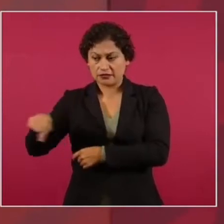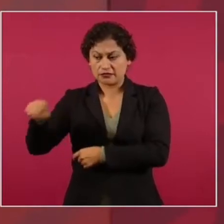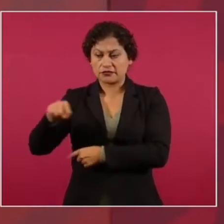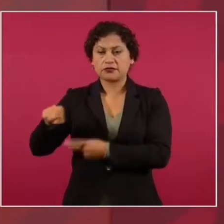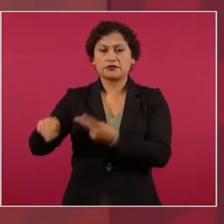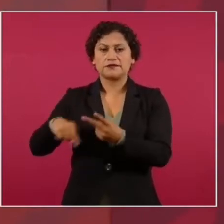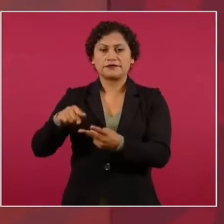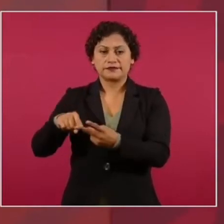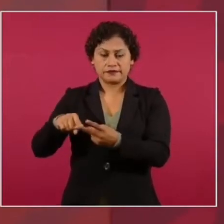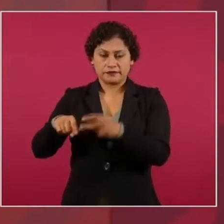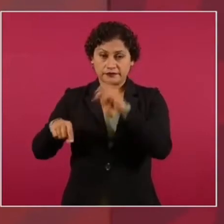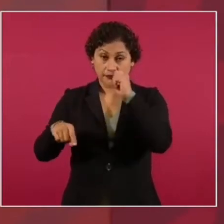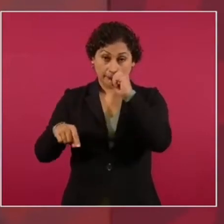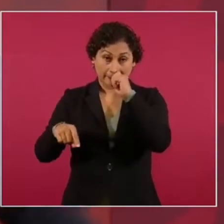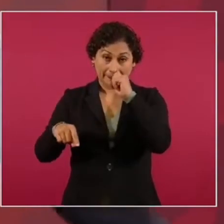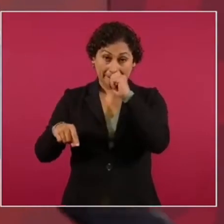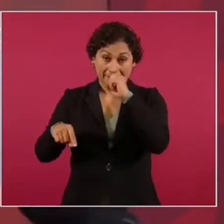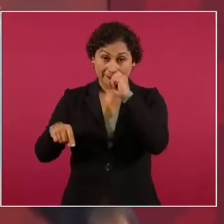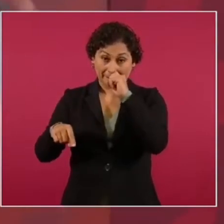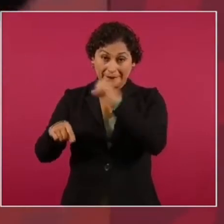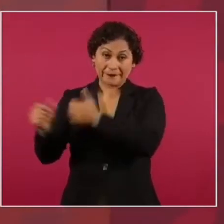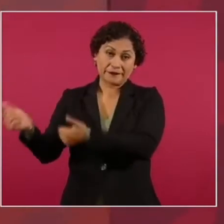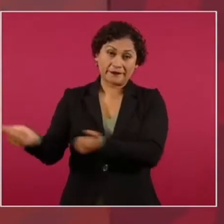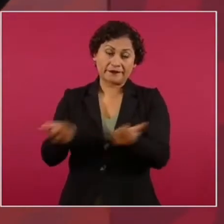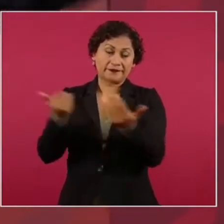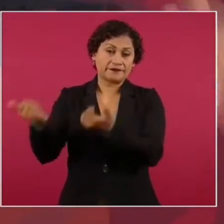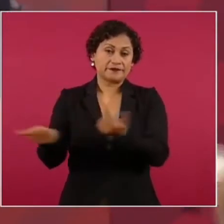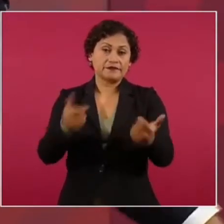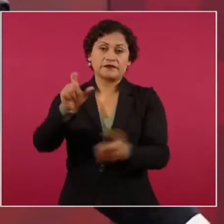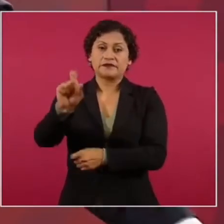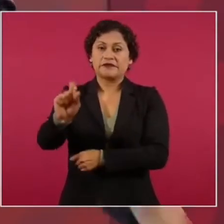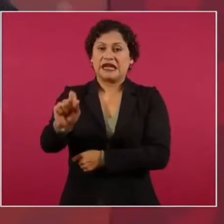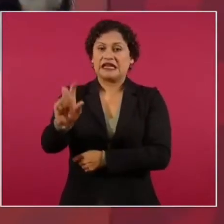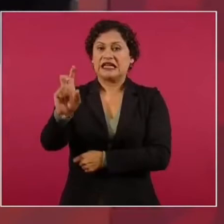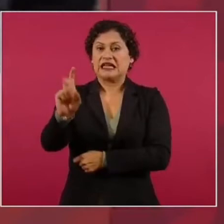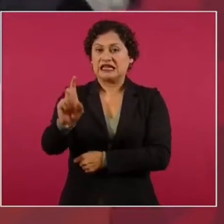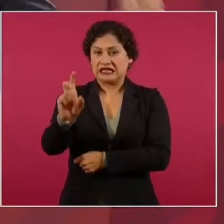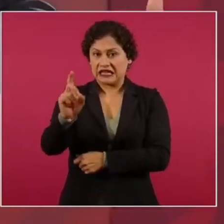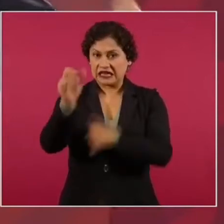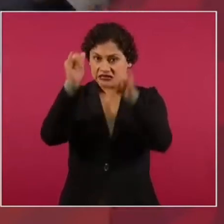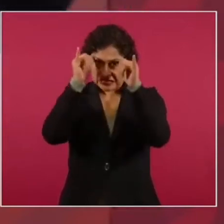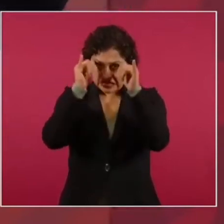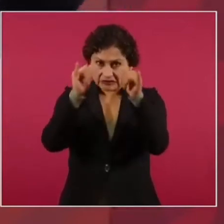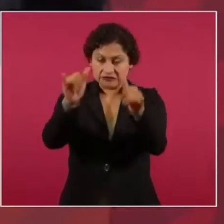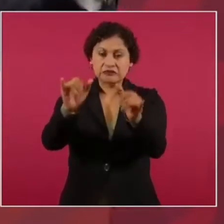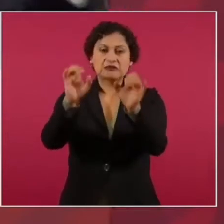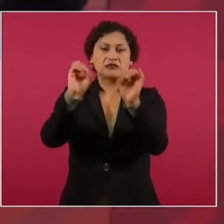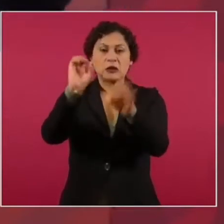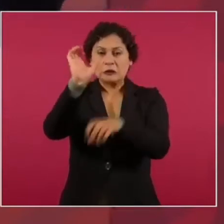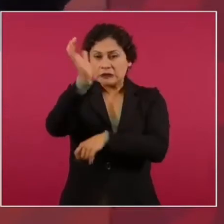20, 30 panzonas, trailers llenos de becerros,